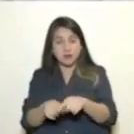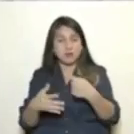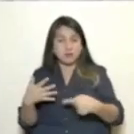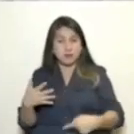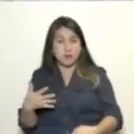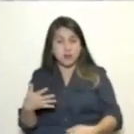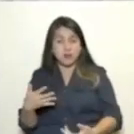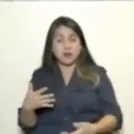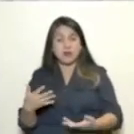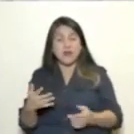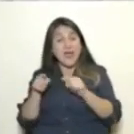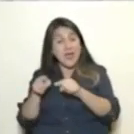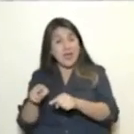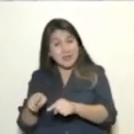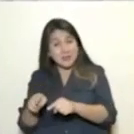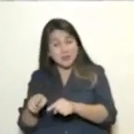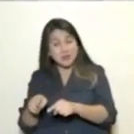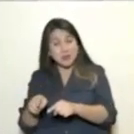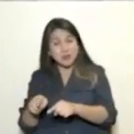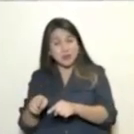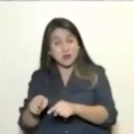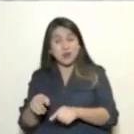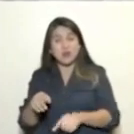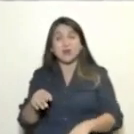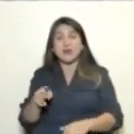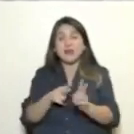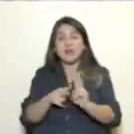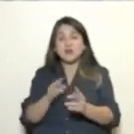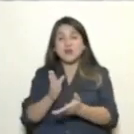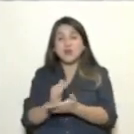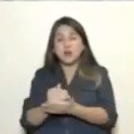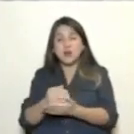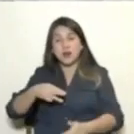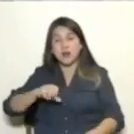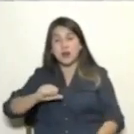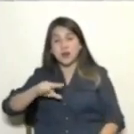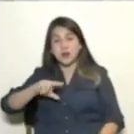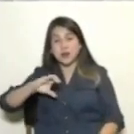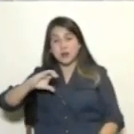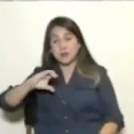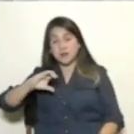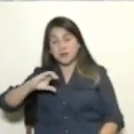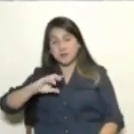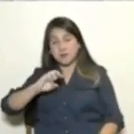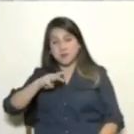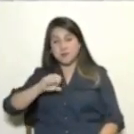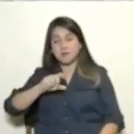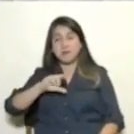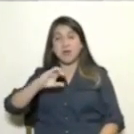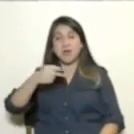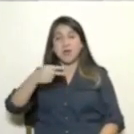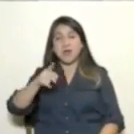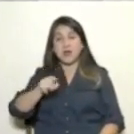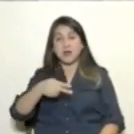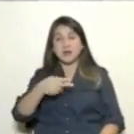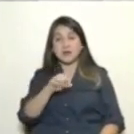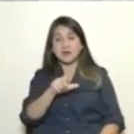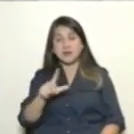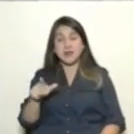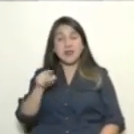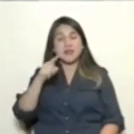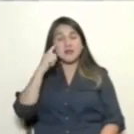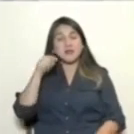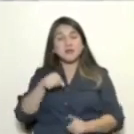Y a eso entonces llegó el señor Marshall, le hizo un plan Marshall y ya... Montones de plata. Bueno, eso es una